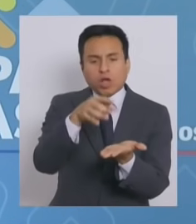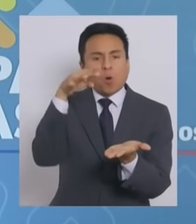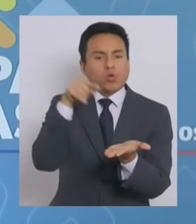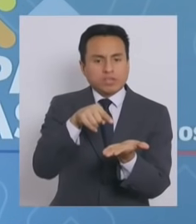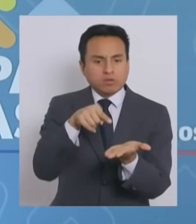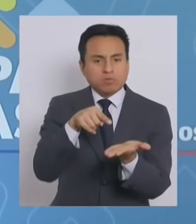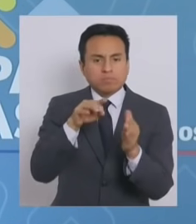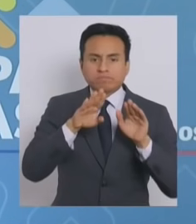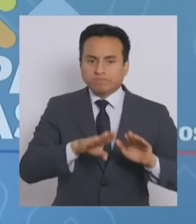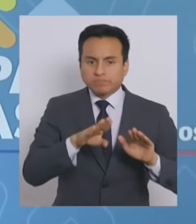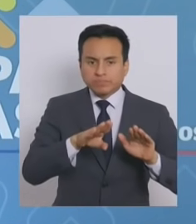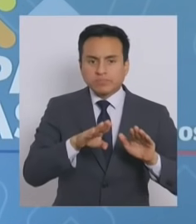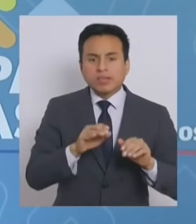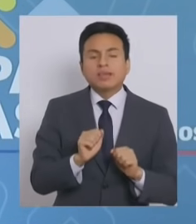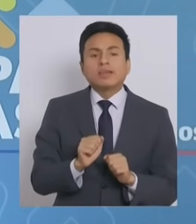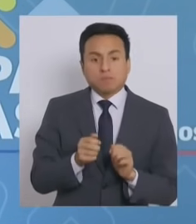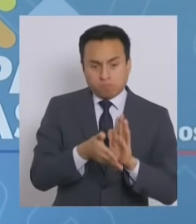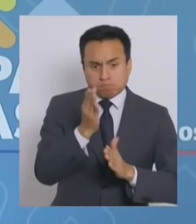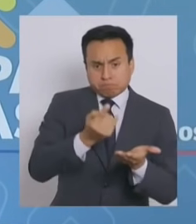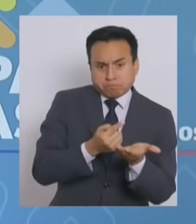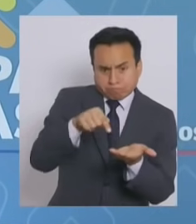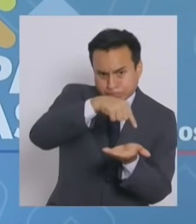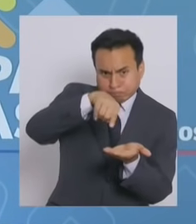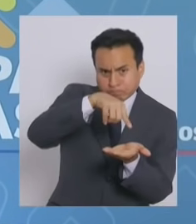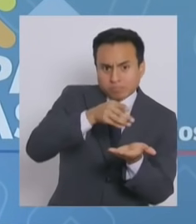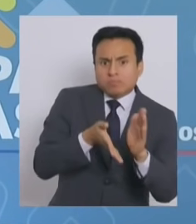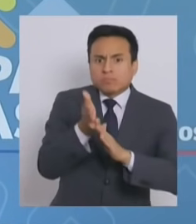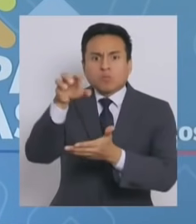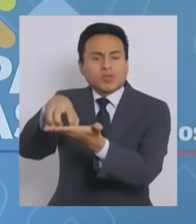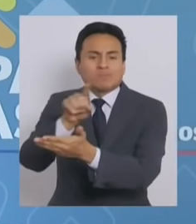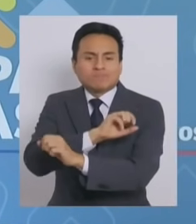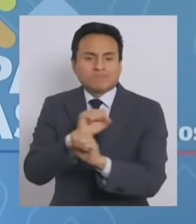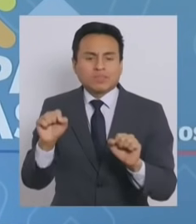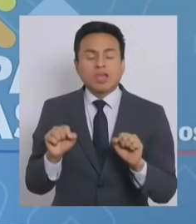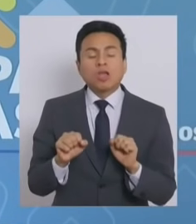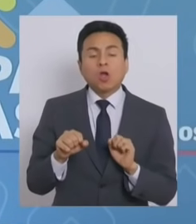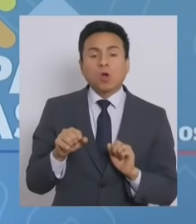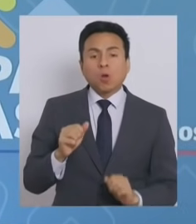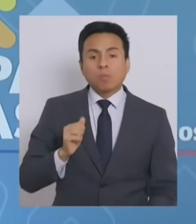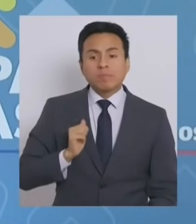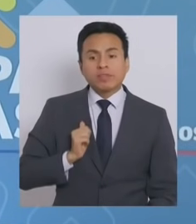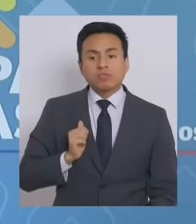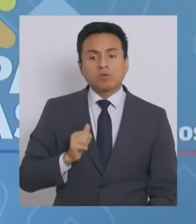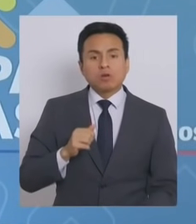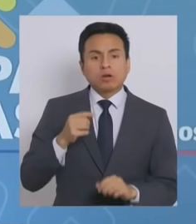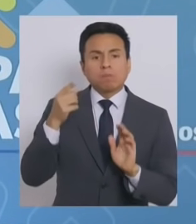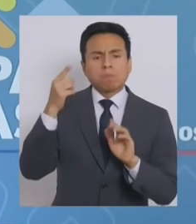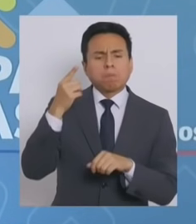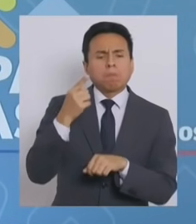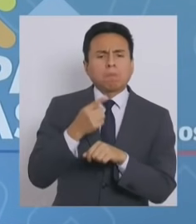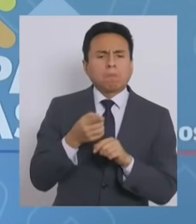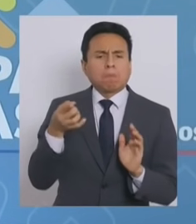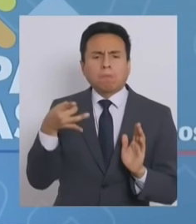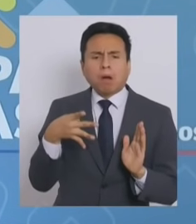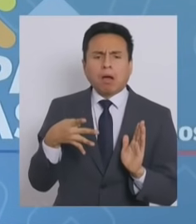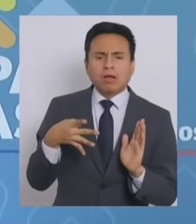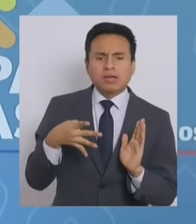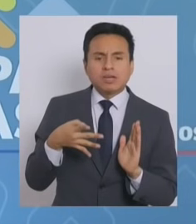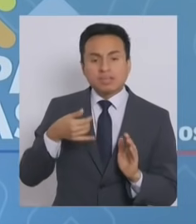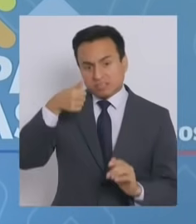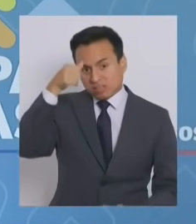comunas y el incumplimiento de esta ordenanza por así decirlo tendrá sanciones